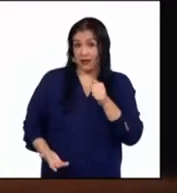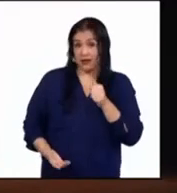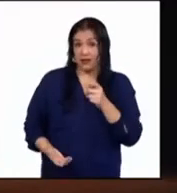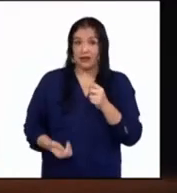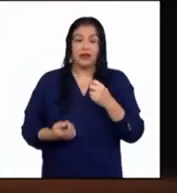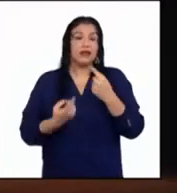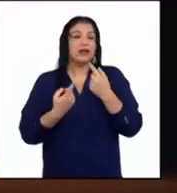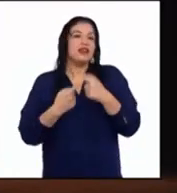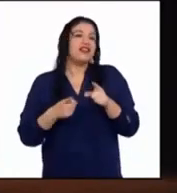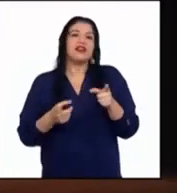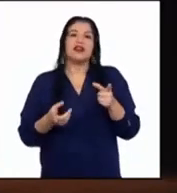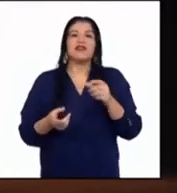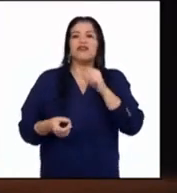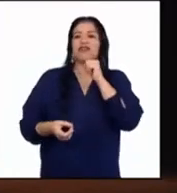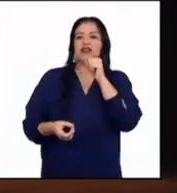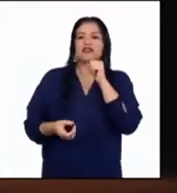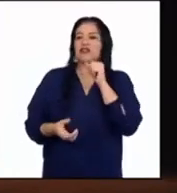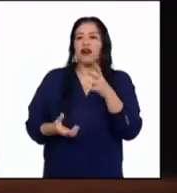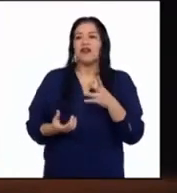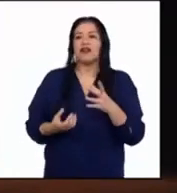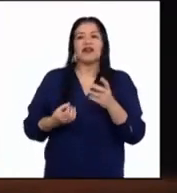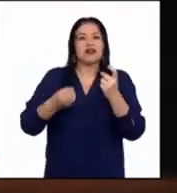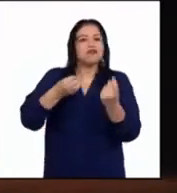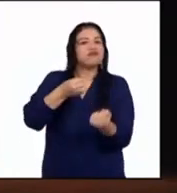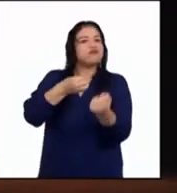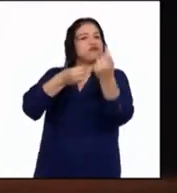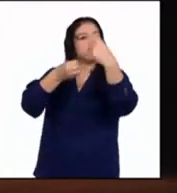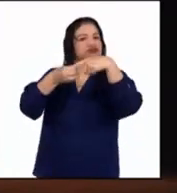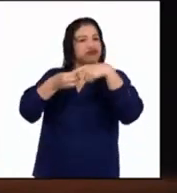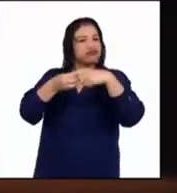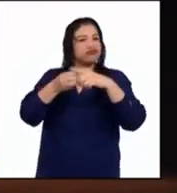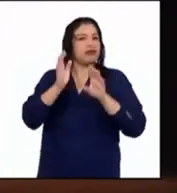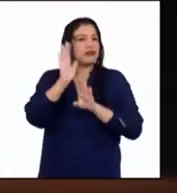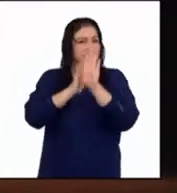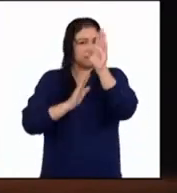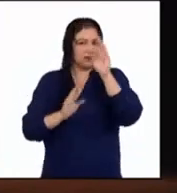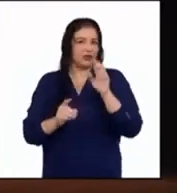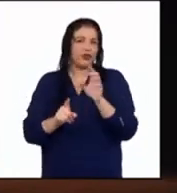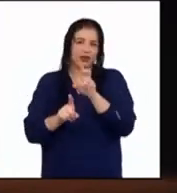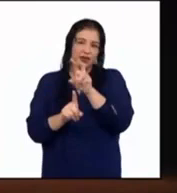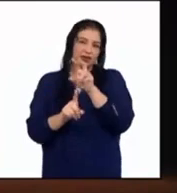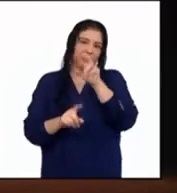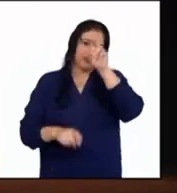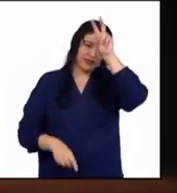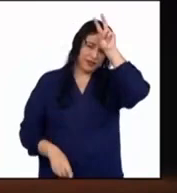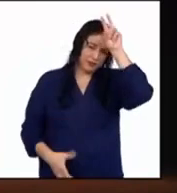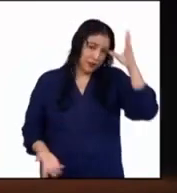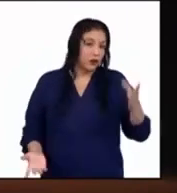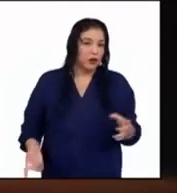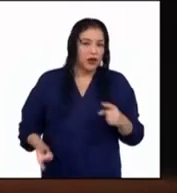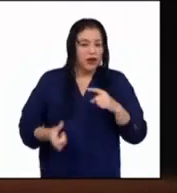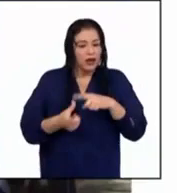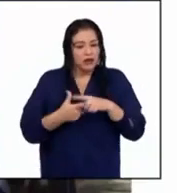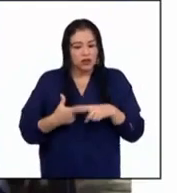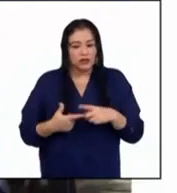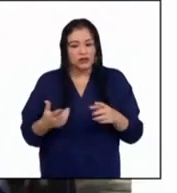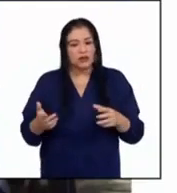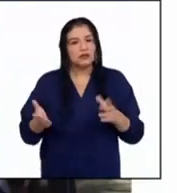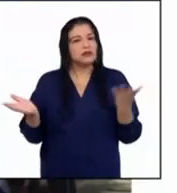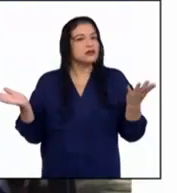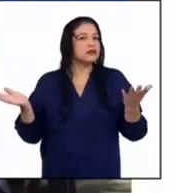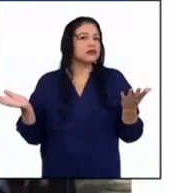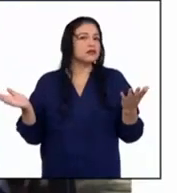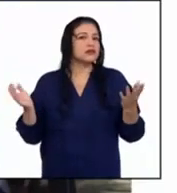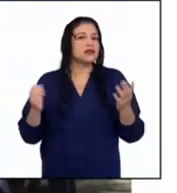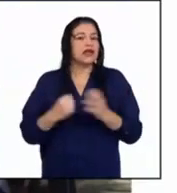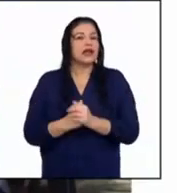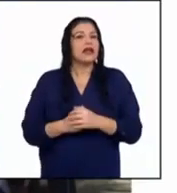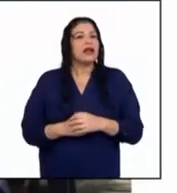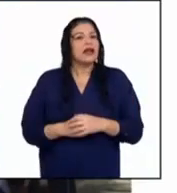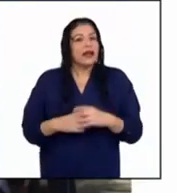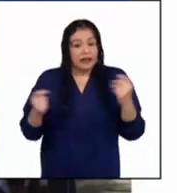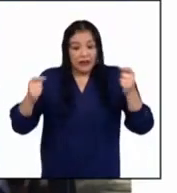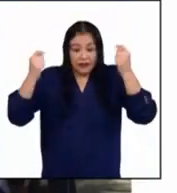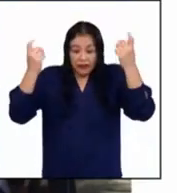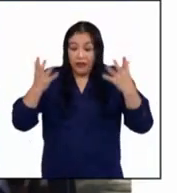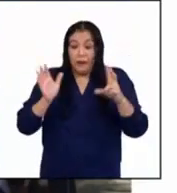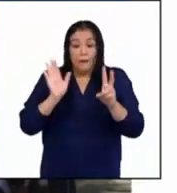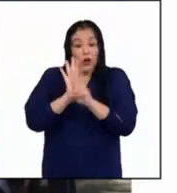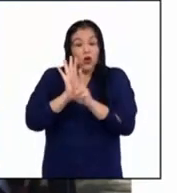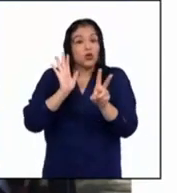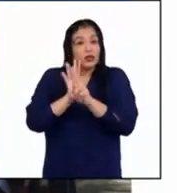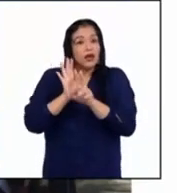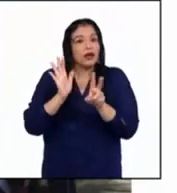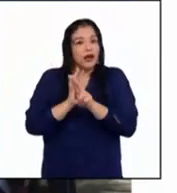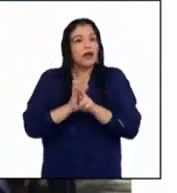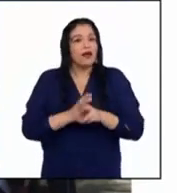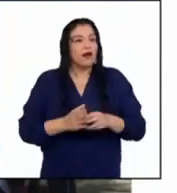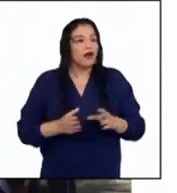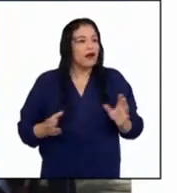estaban haciendo mucho por contribuir al desarrollo del país. Y entonces estos eventos de voluntariado pues movilizaban mucha